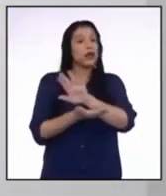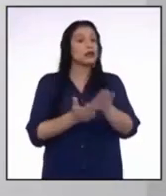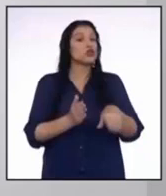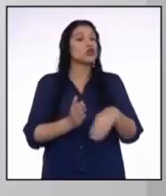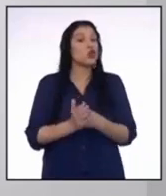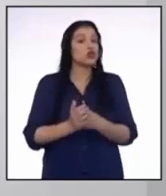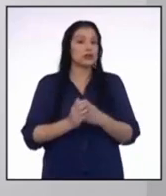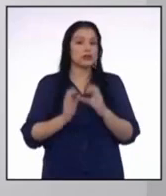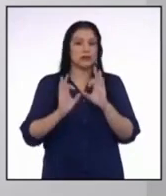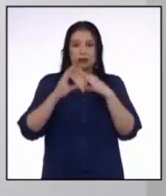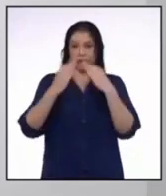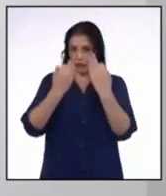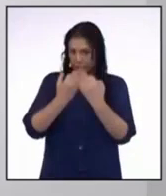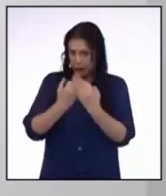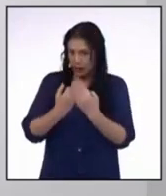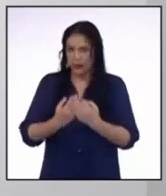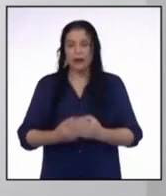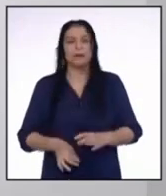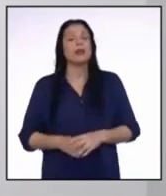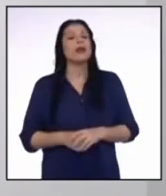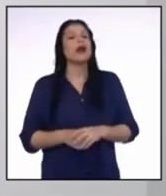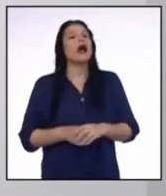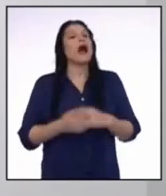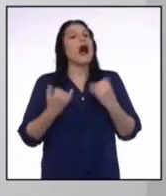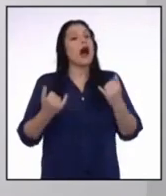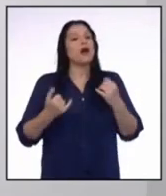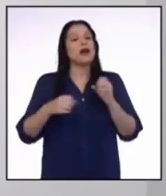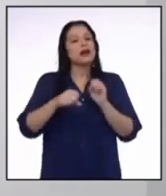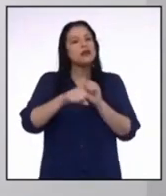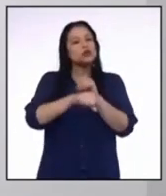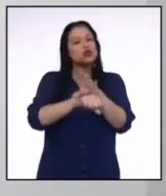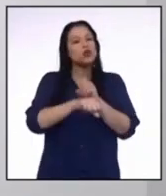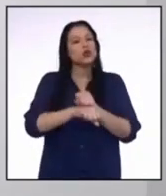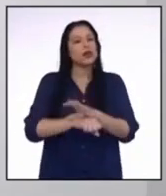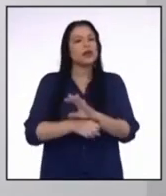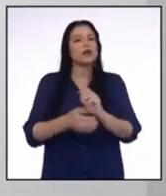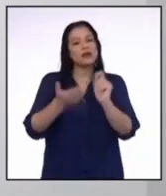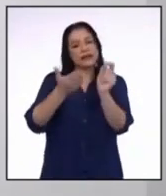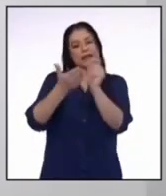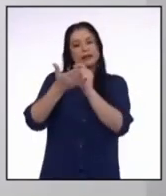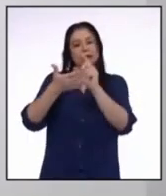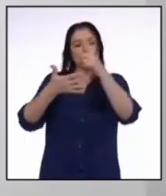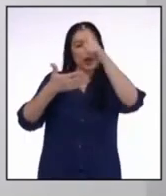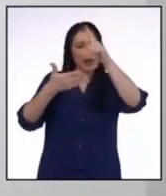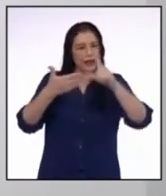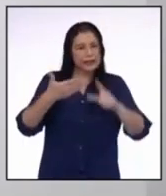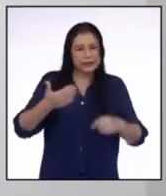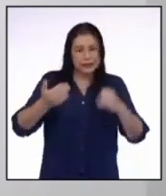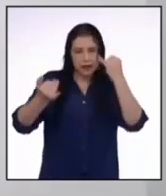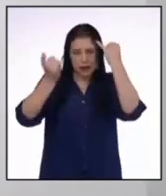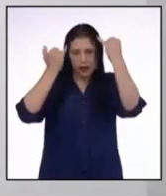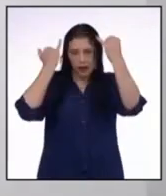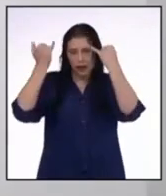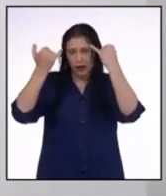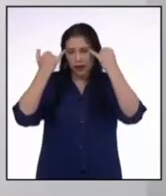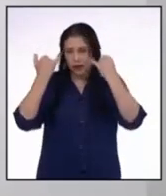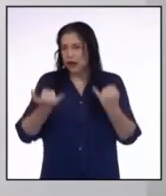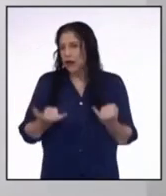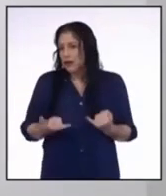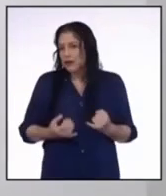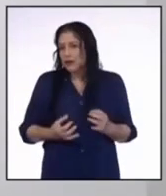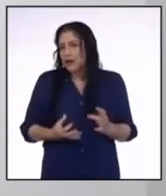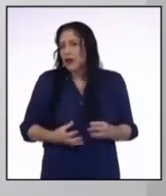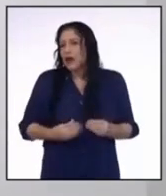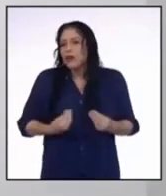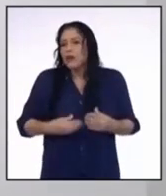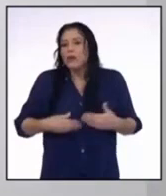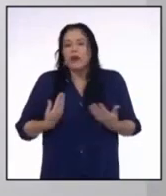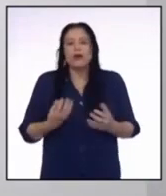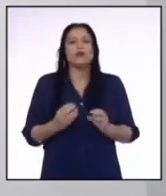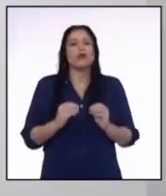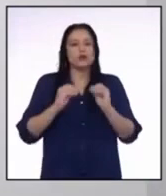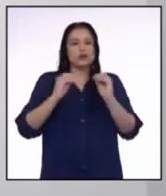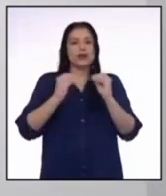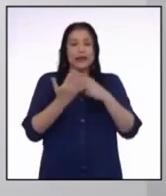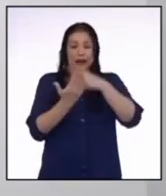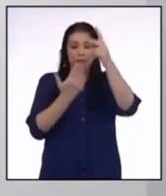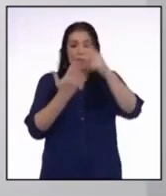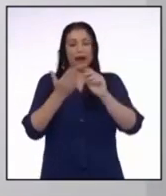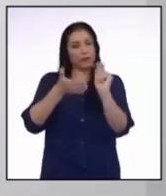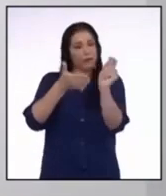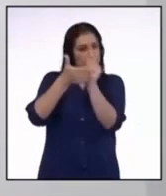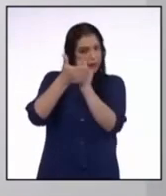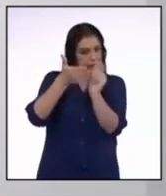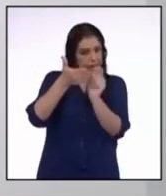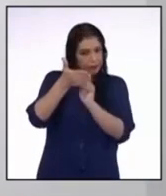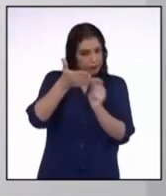Exacto. Ahora les sugiero que escriban una lista de ideas sobre lo que podría contener el